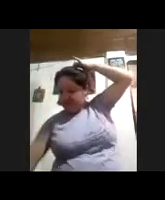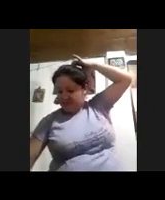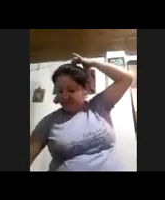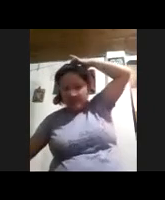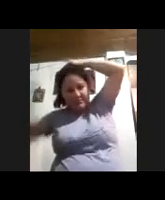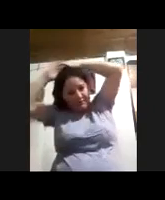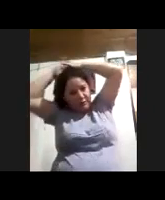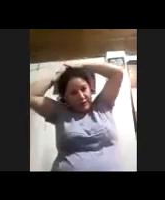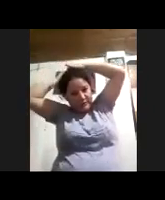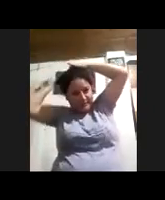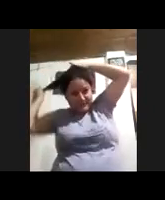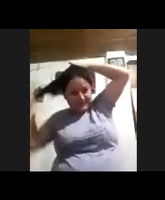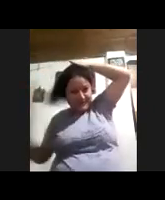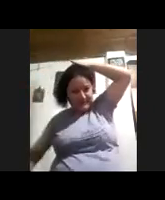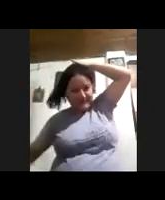problema.